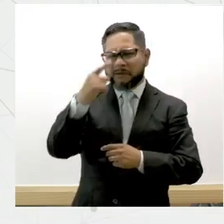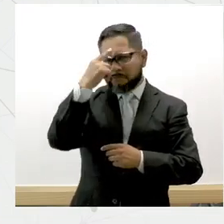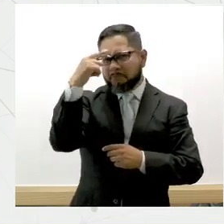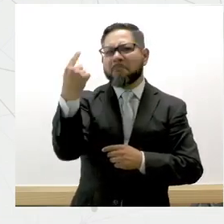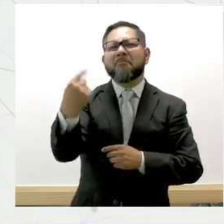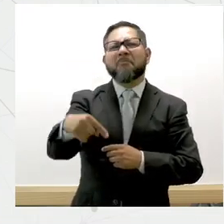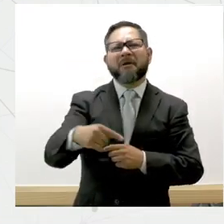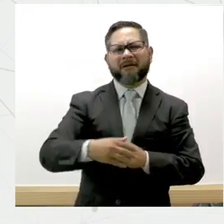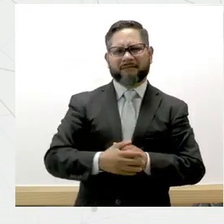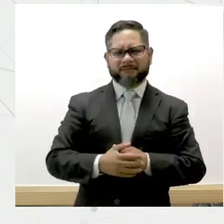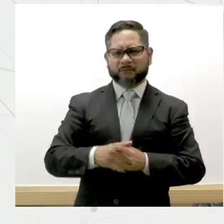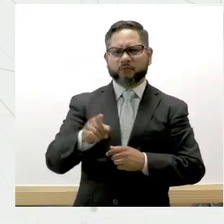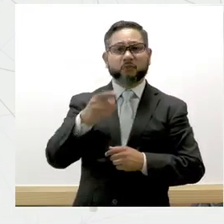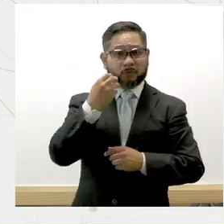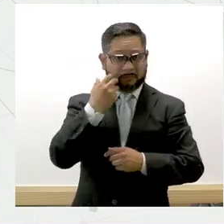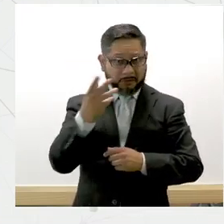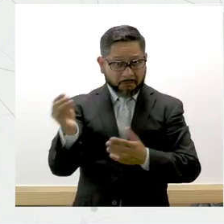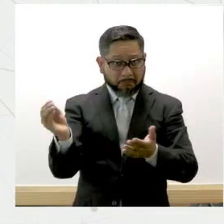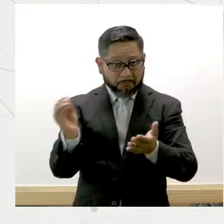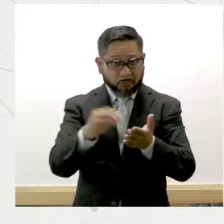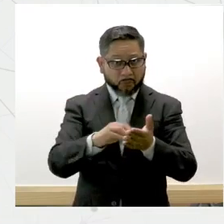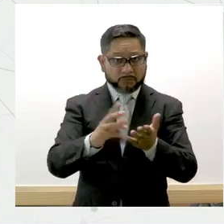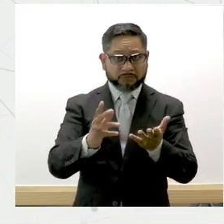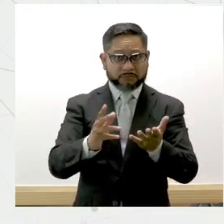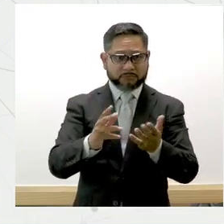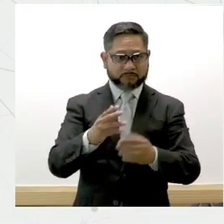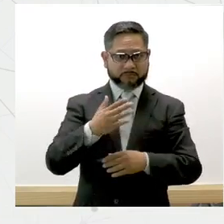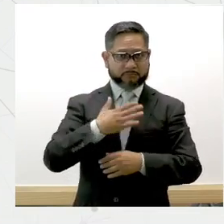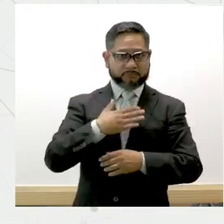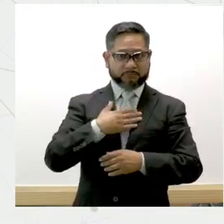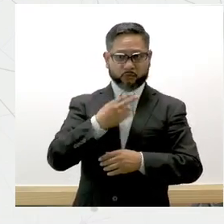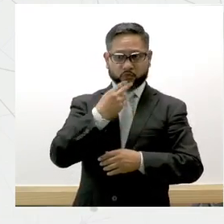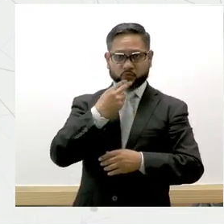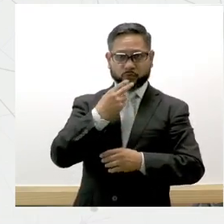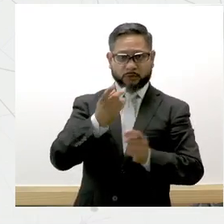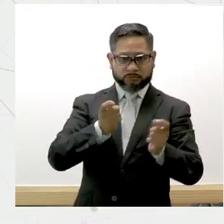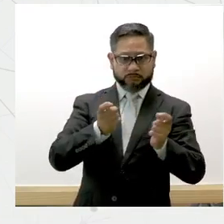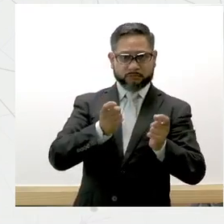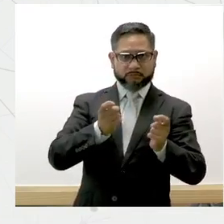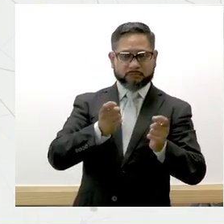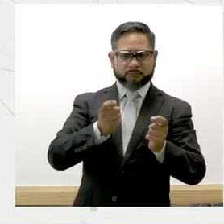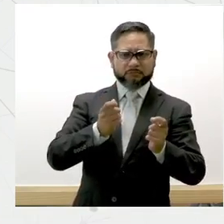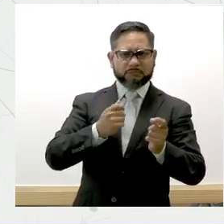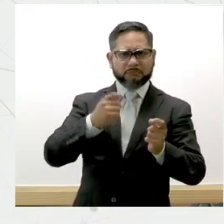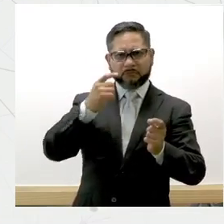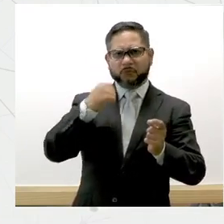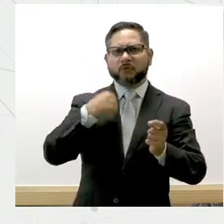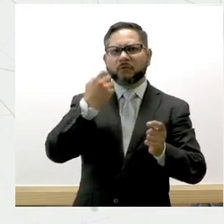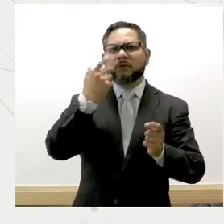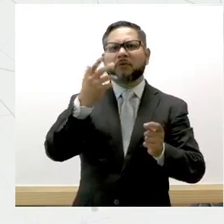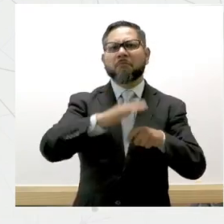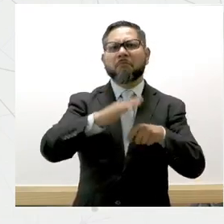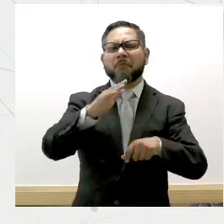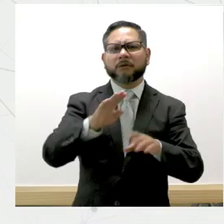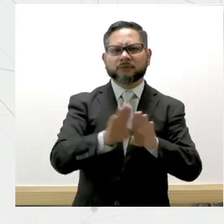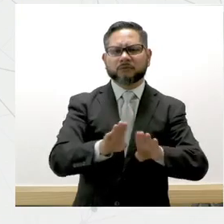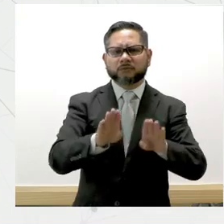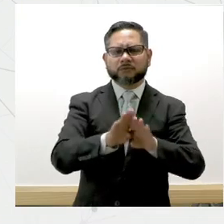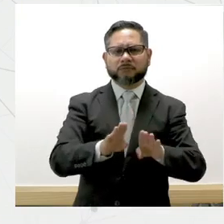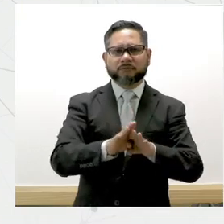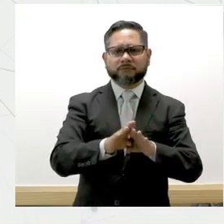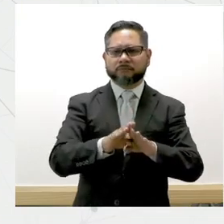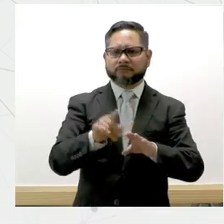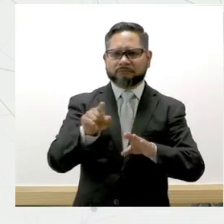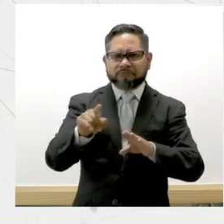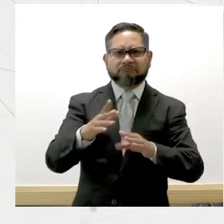¿Por qué queremos implementar la IA en el marco de nuestra gestión? ¿Qué pretendemos hacer con ella, ¿no? ¿Pretendemos avanzar, mejorar, modernizar la